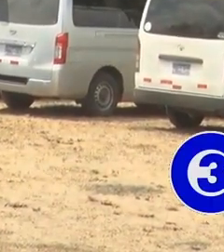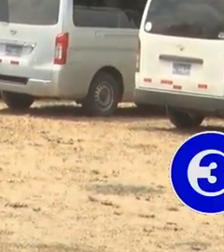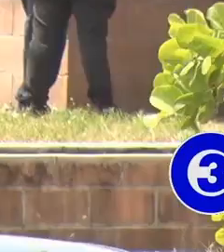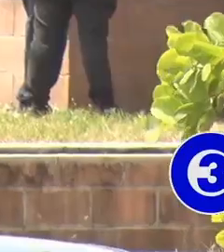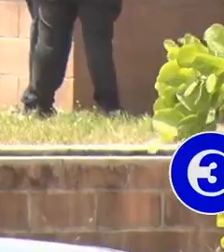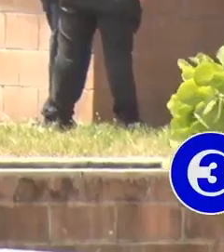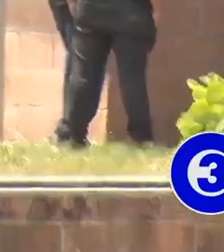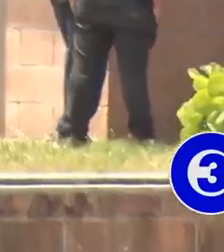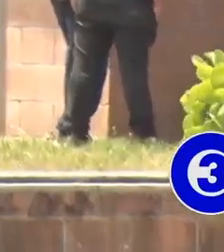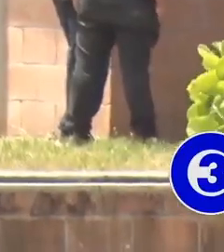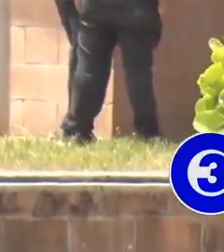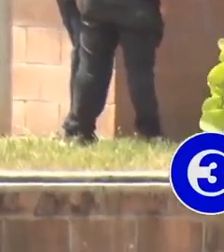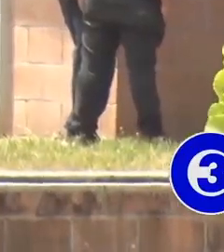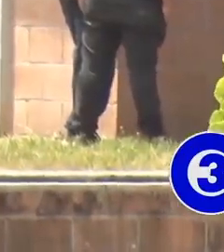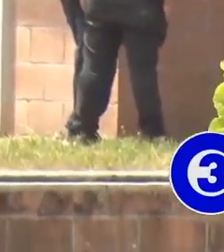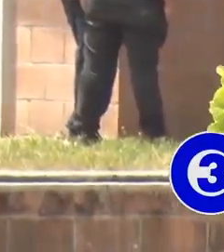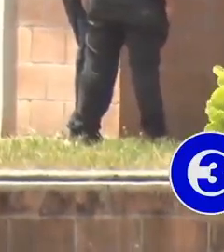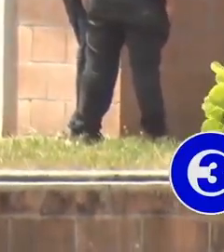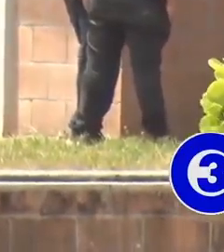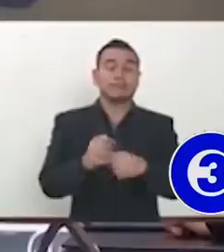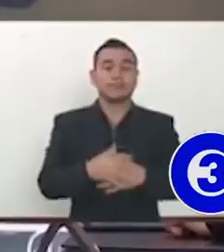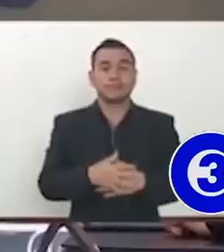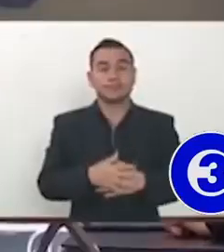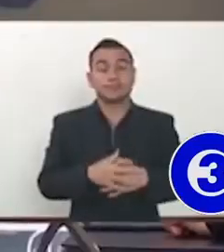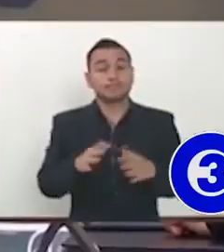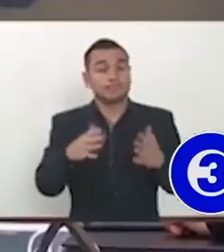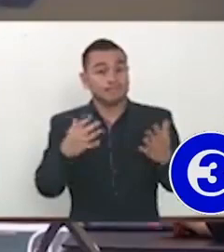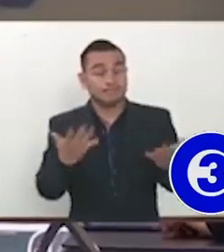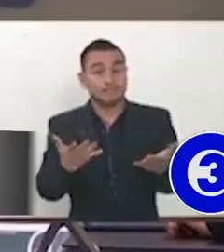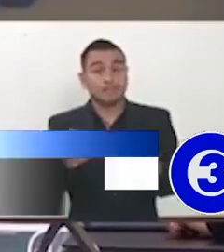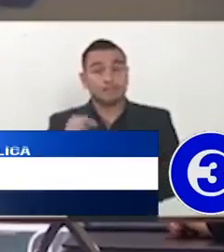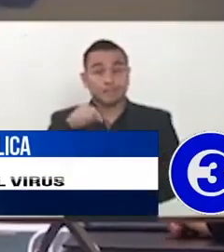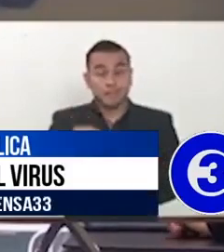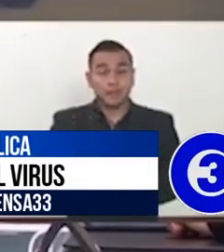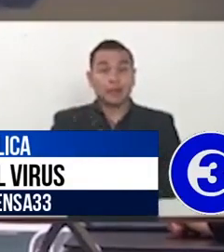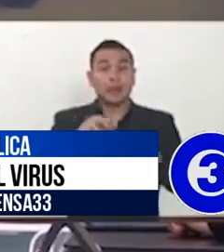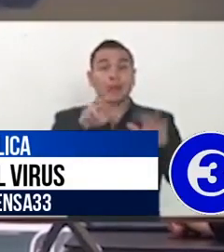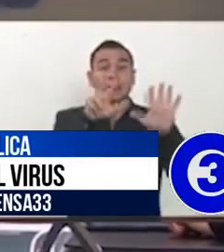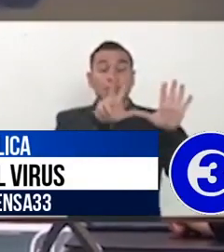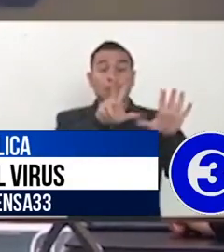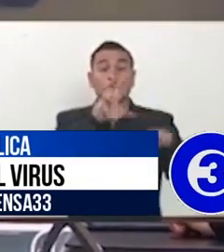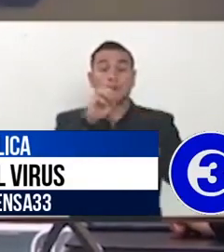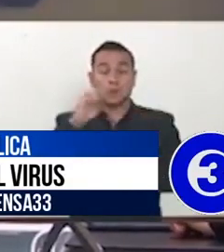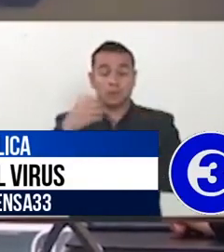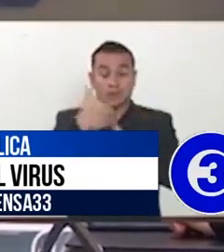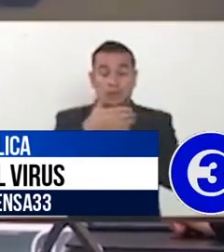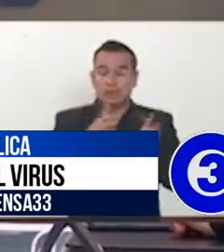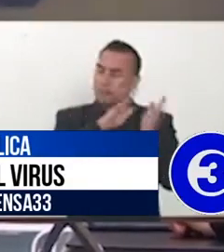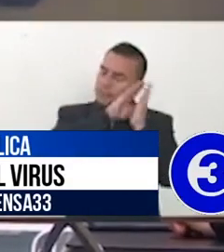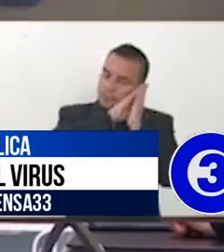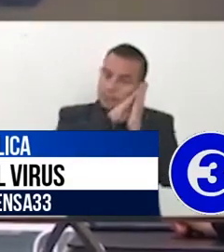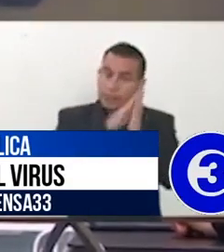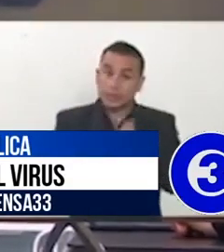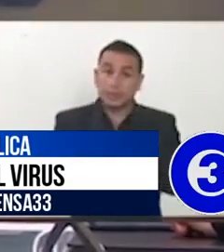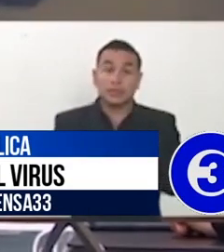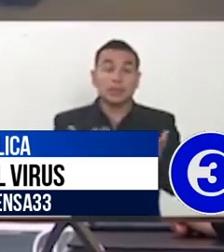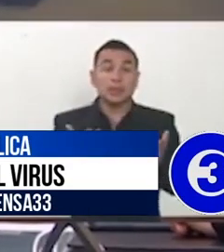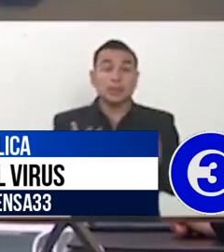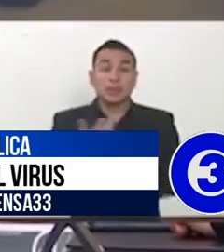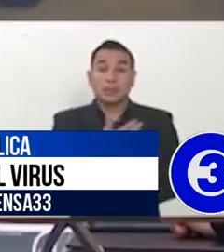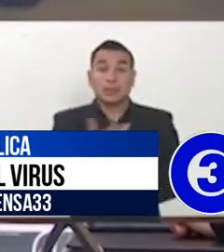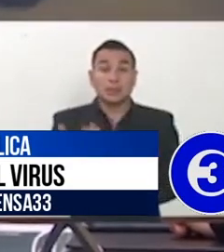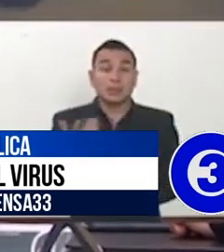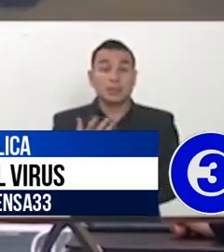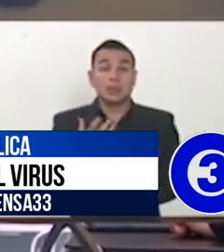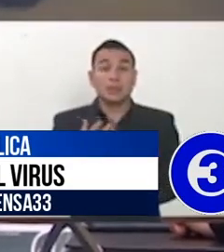de la Salud también ayudará en esta emergencia. Entonces vamos a establecer 800 habitaciones con convenios en los